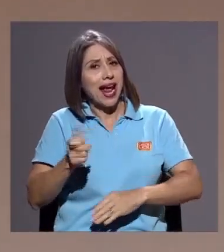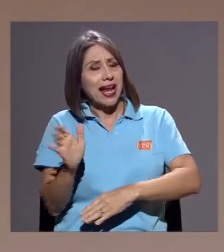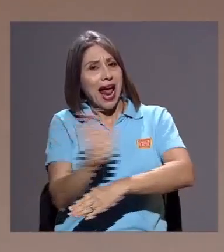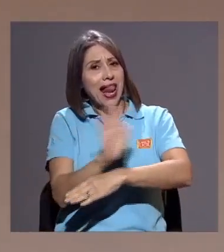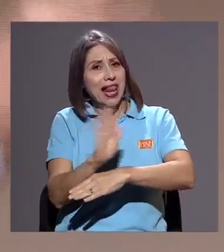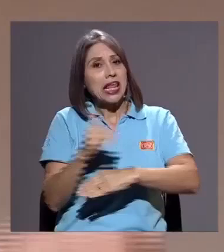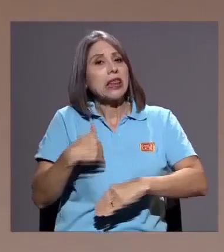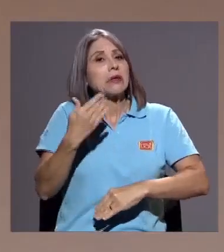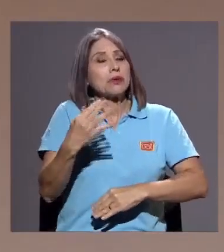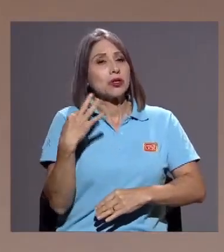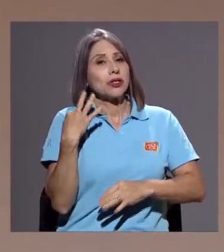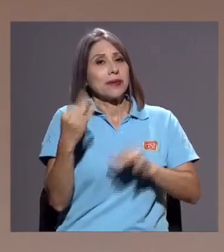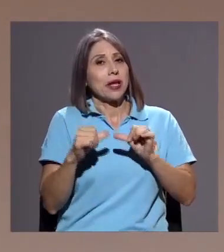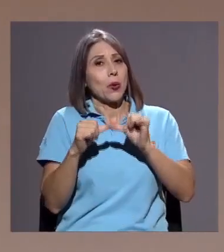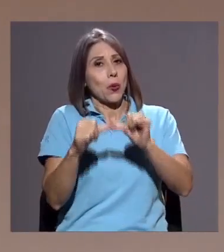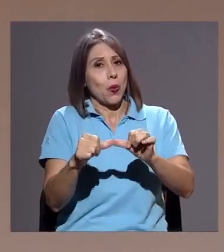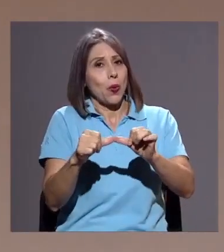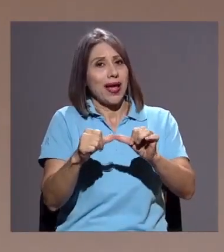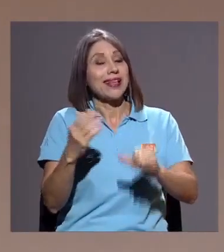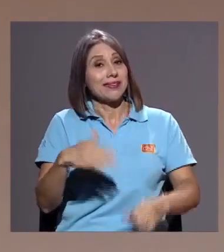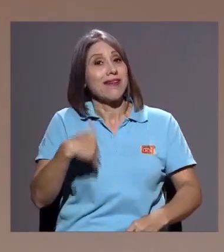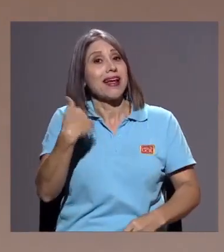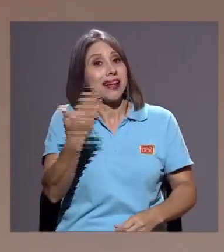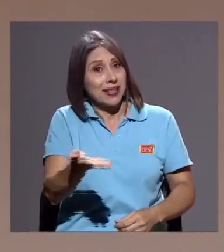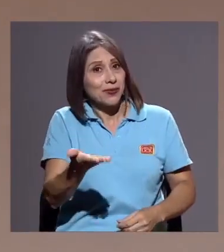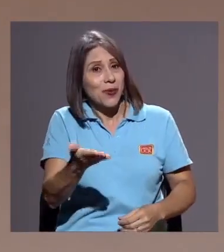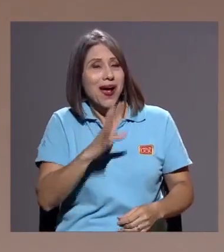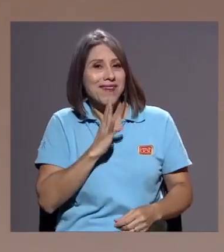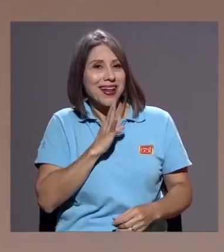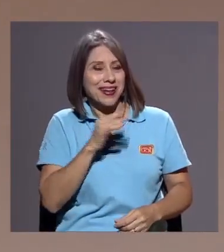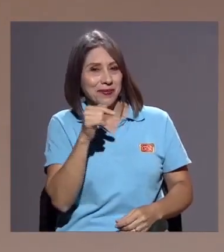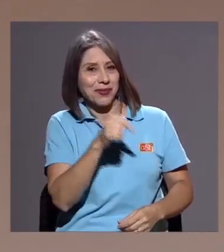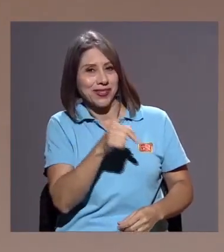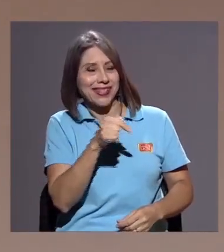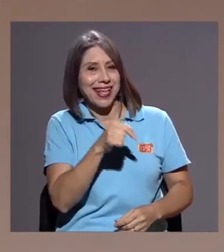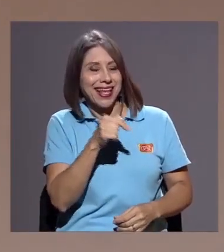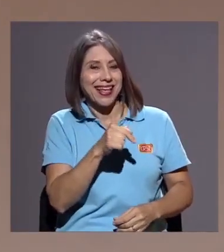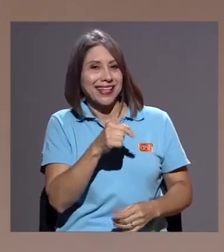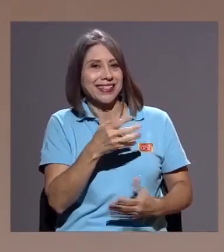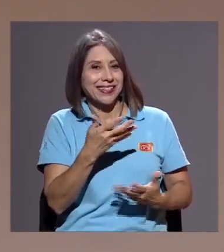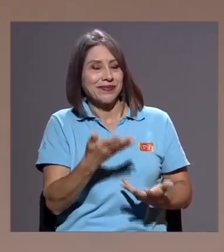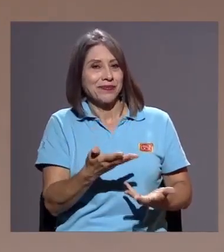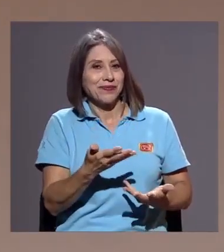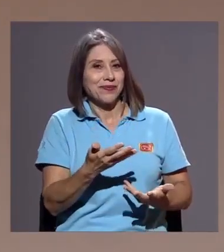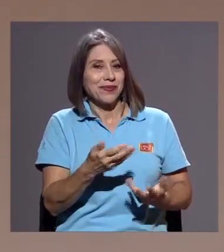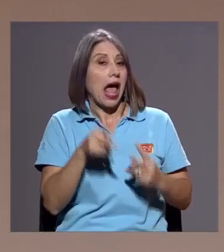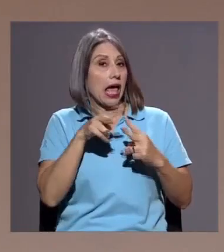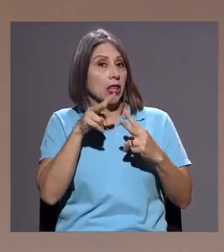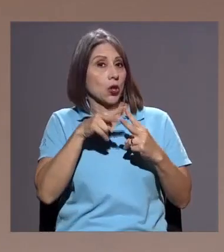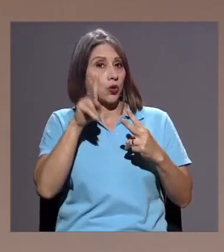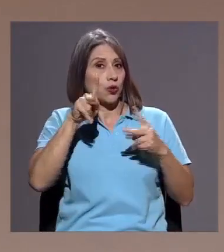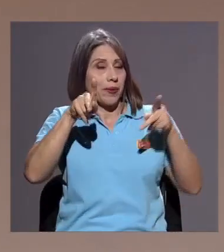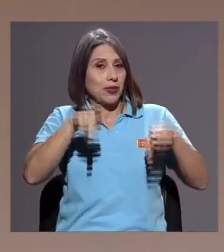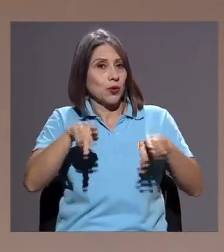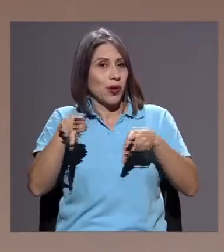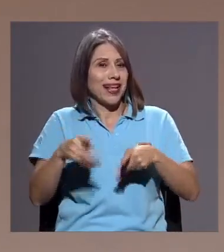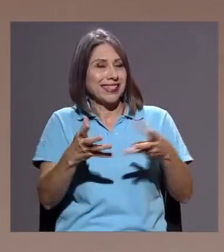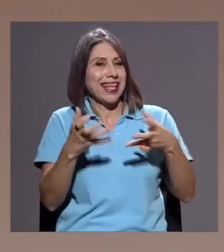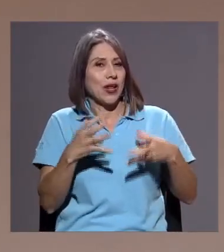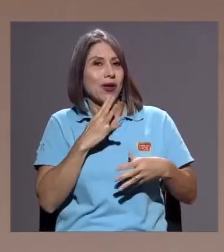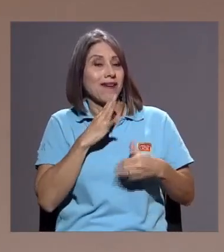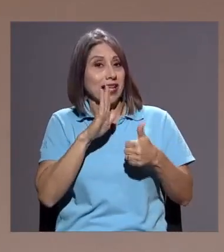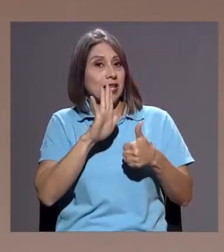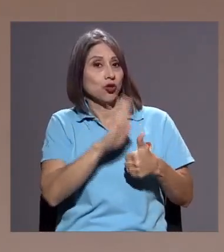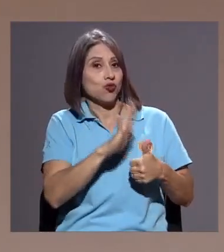invite a regresar y en el regreso hablaremos un poquito de... hay dos personajes que quiero que hablen, de su